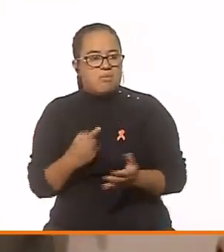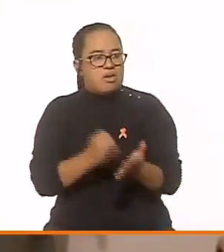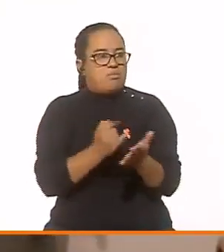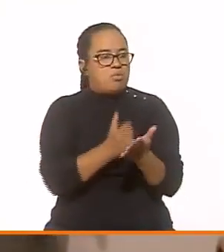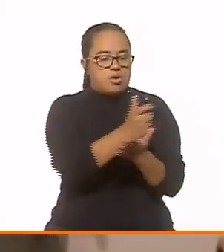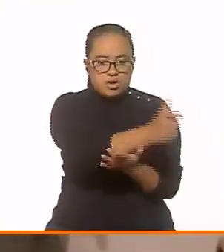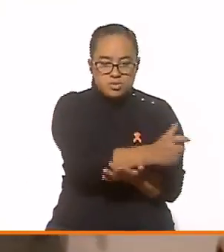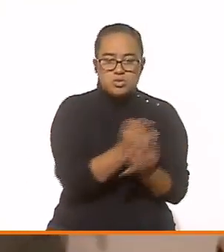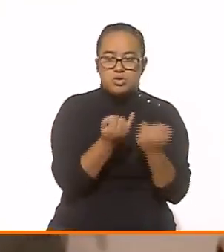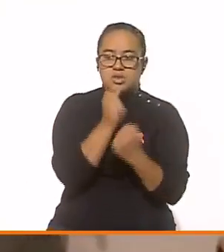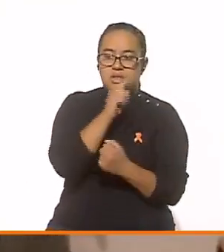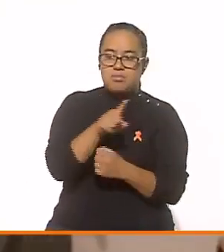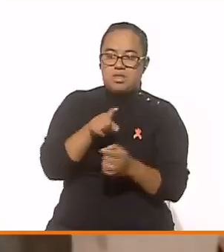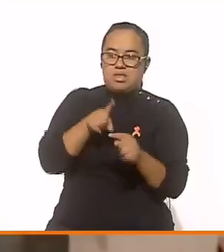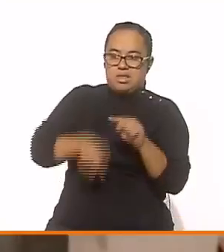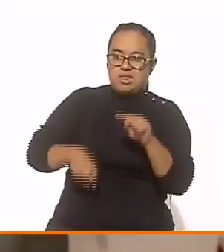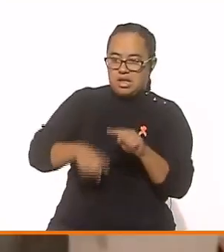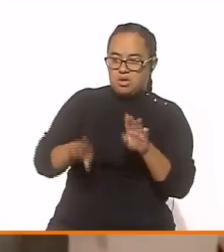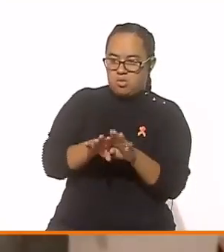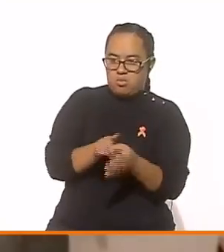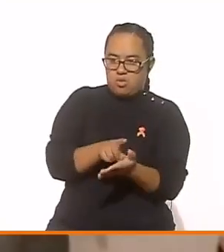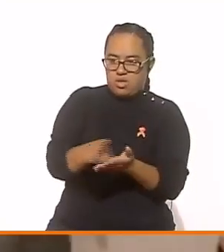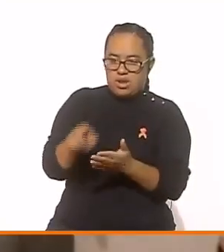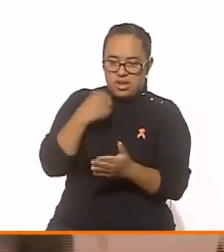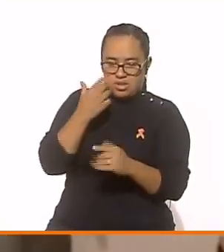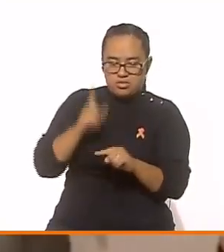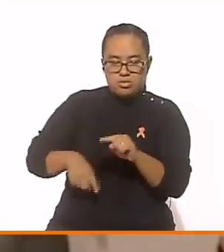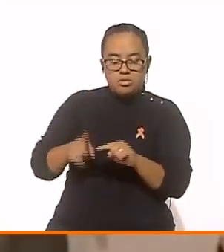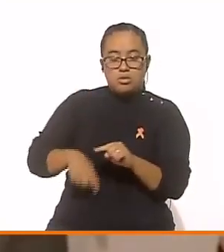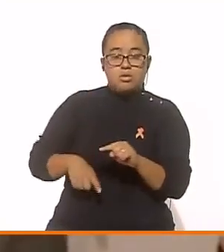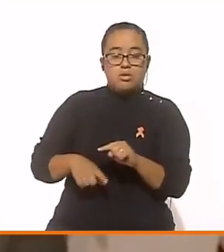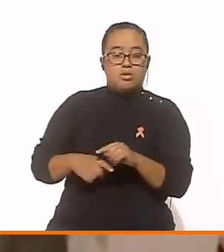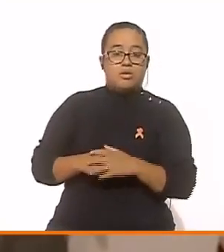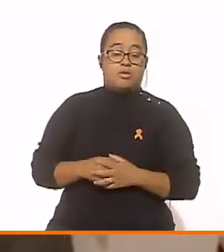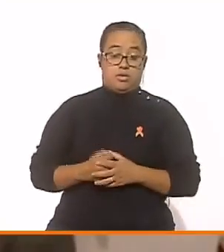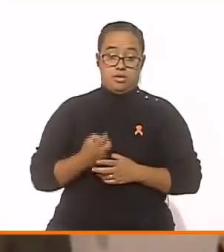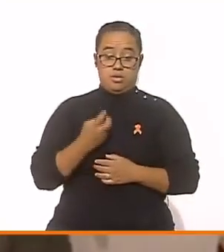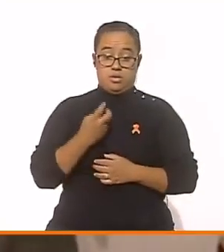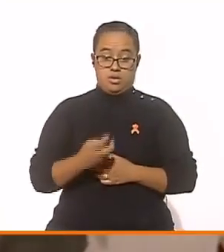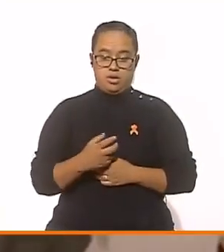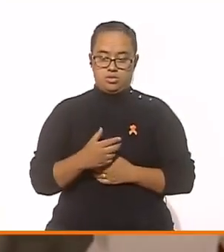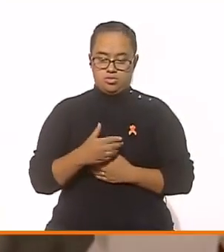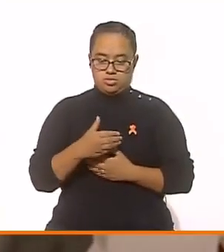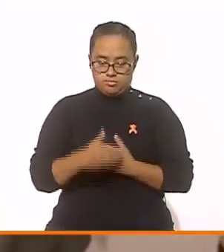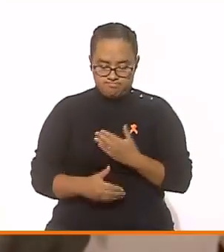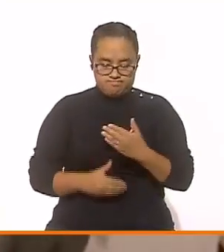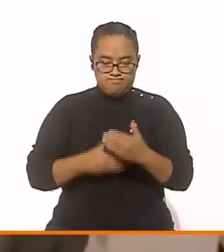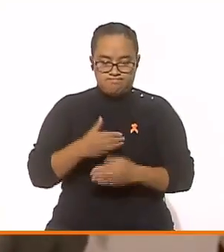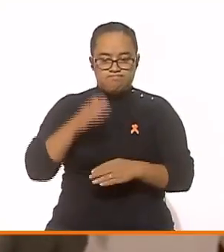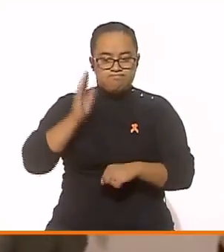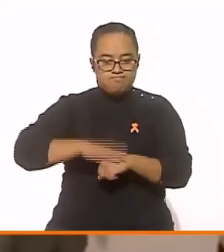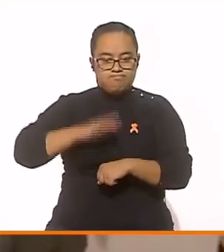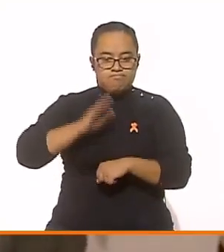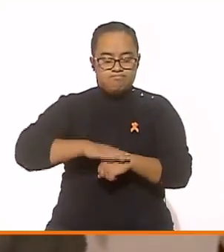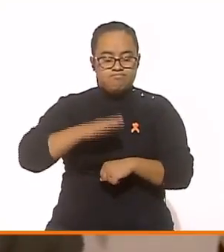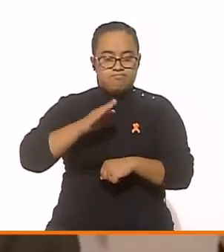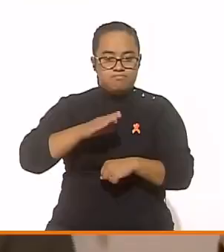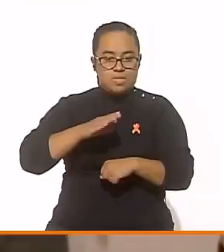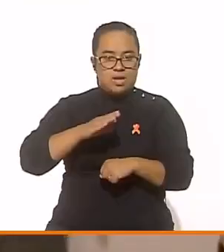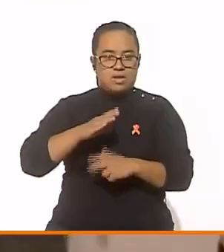antiderechos, ¿no? Entonces, todo esto va conformando una argamasa, una